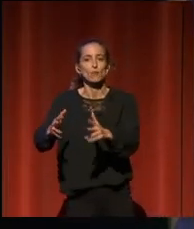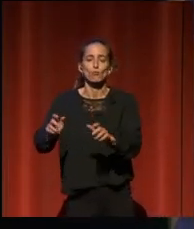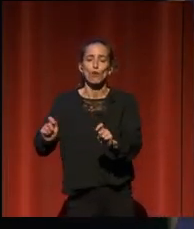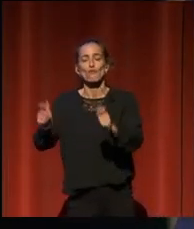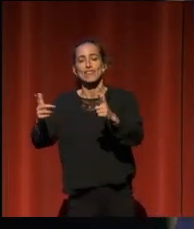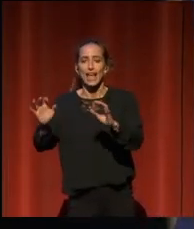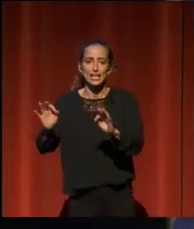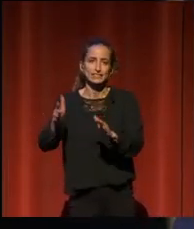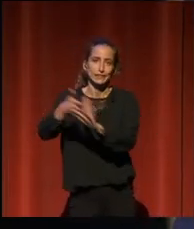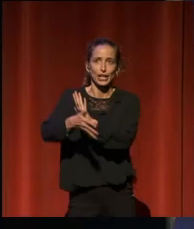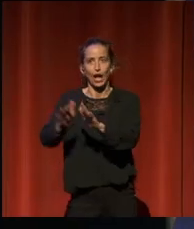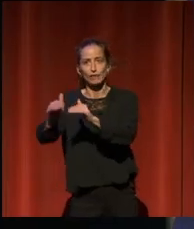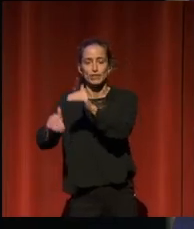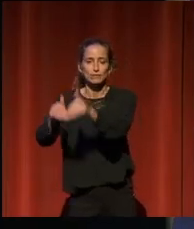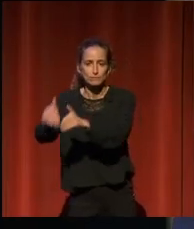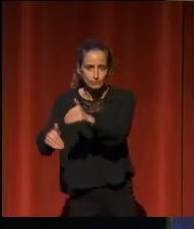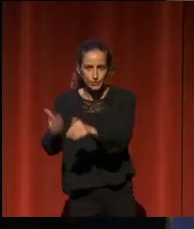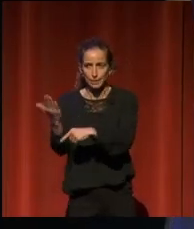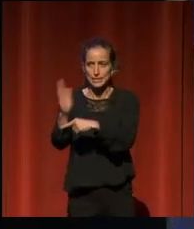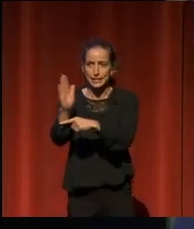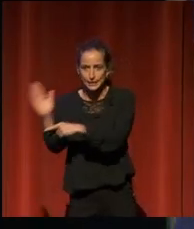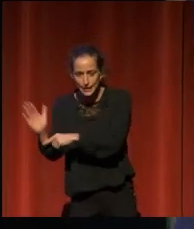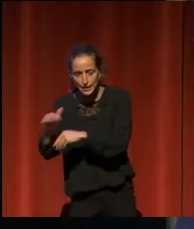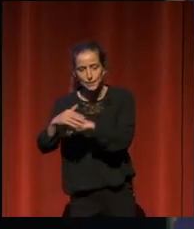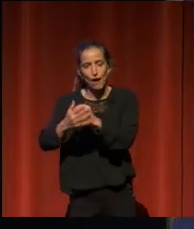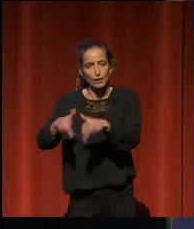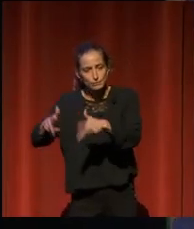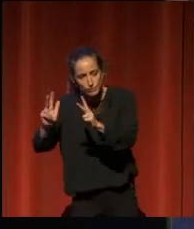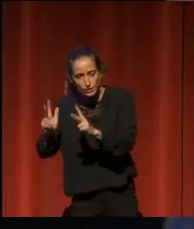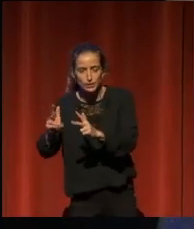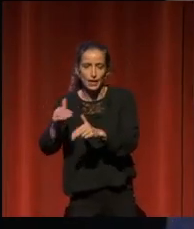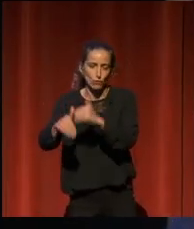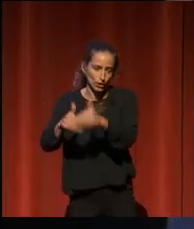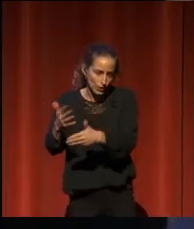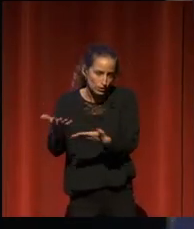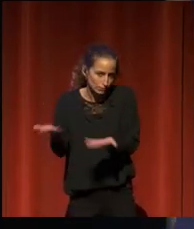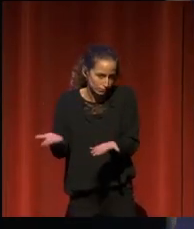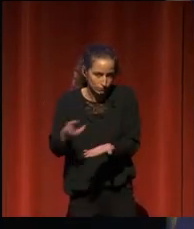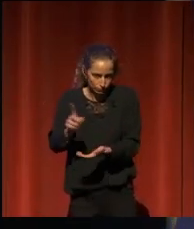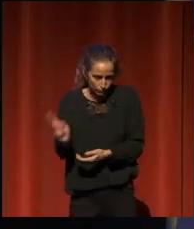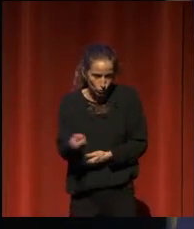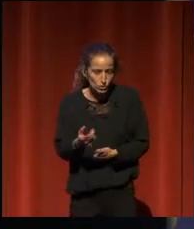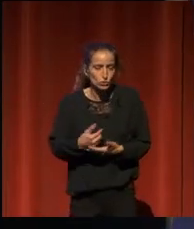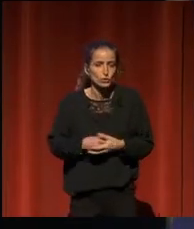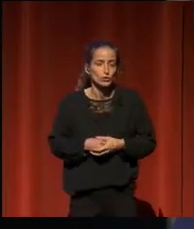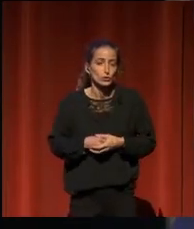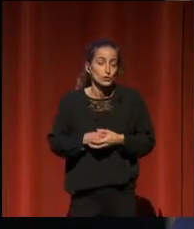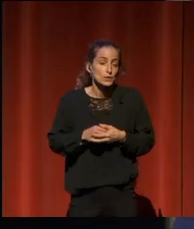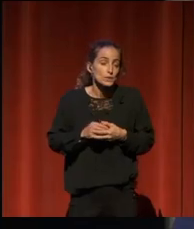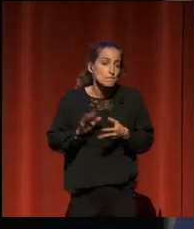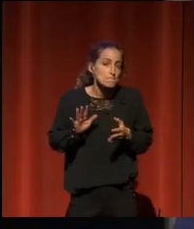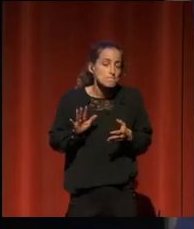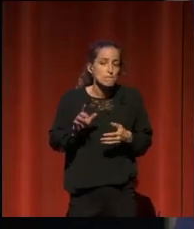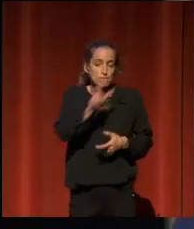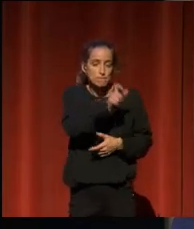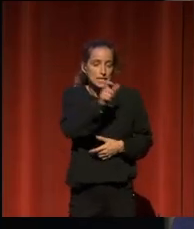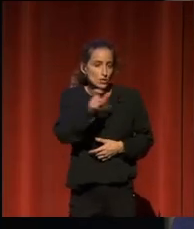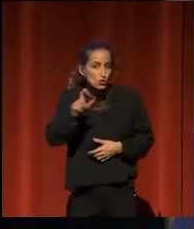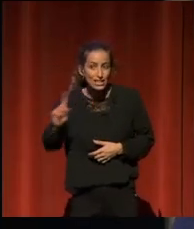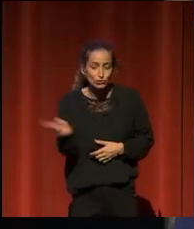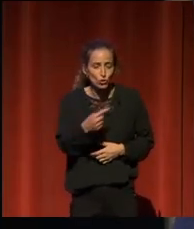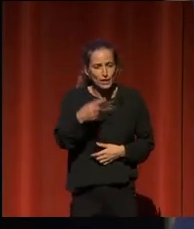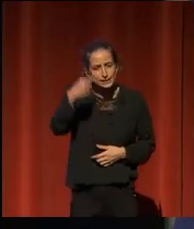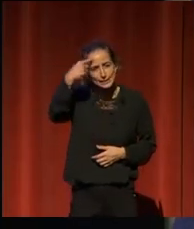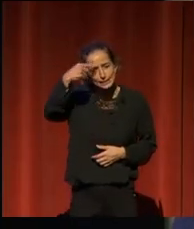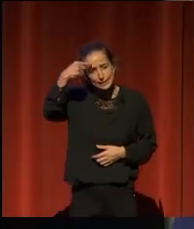y las democracias representativas y las votaciones y todo esto eh No todas las personas son conscientes